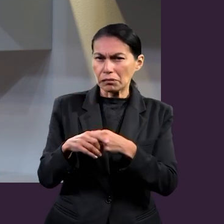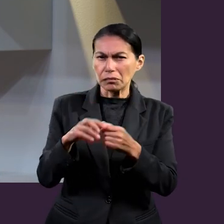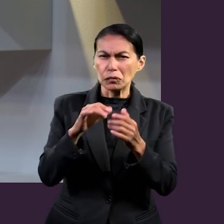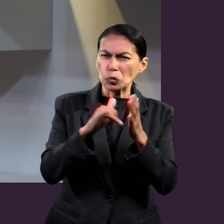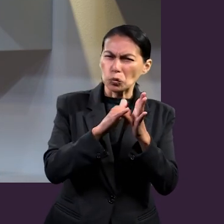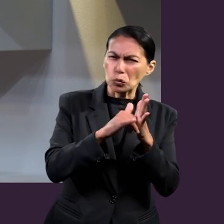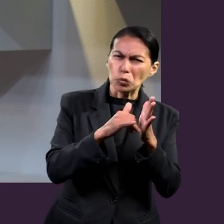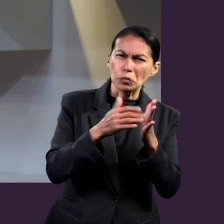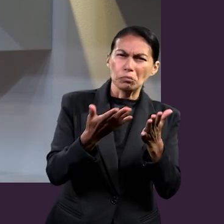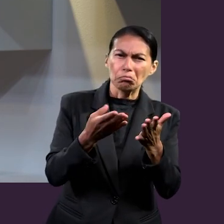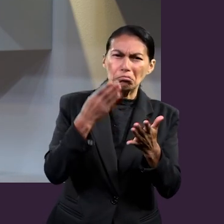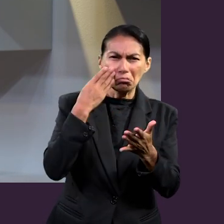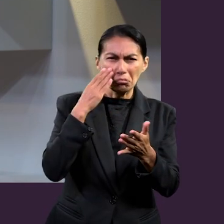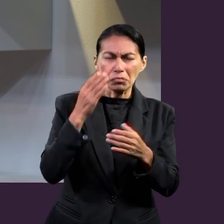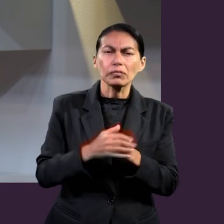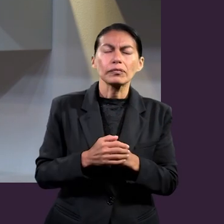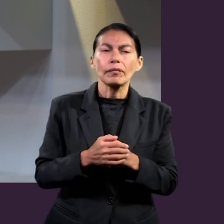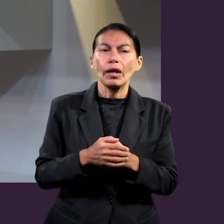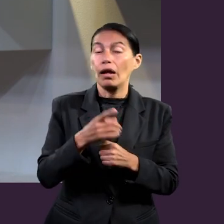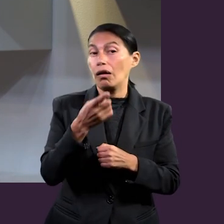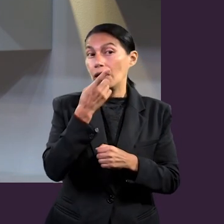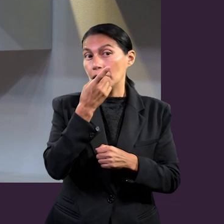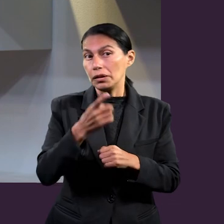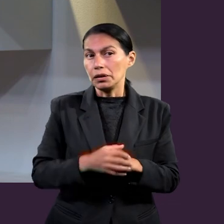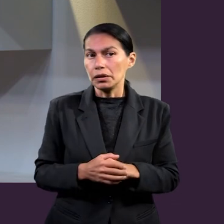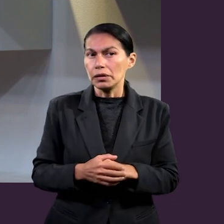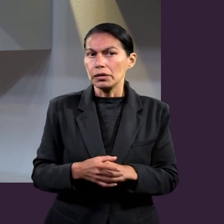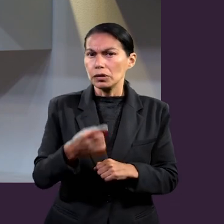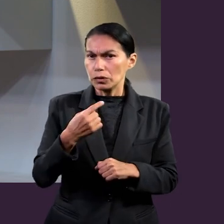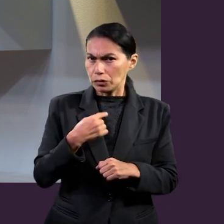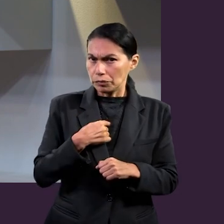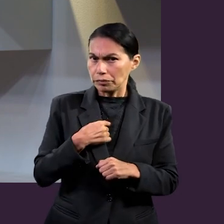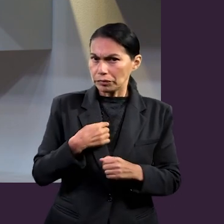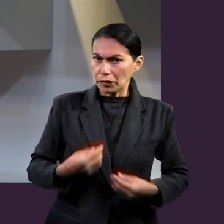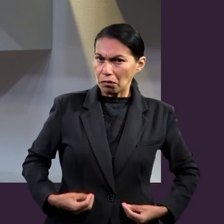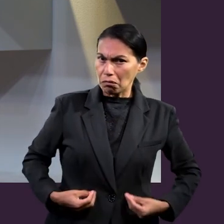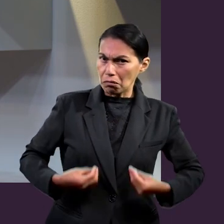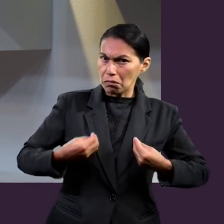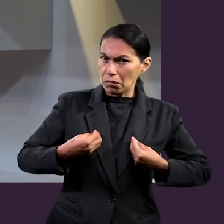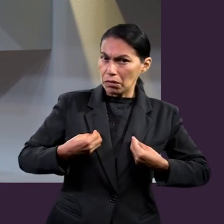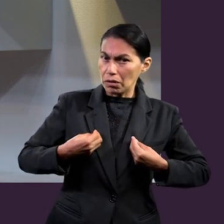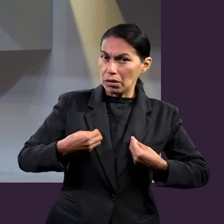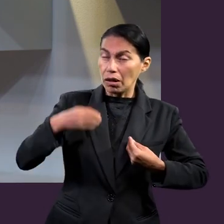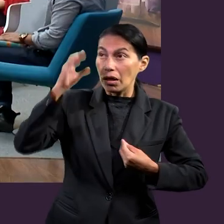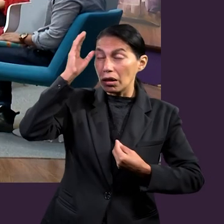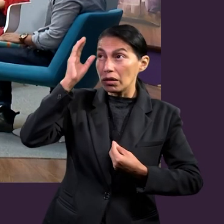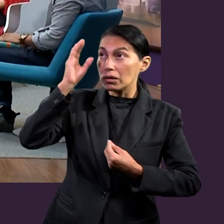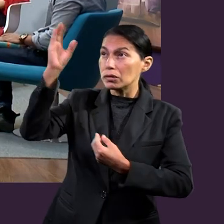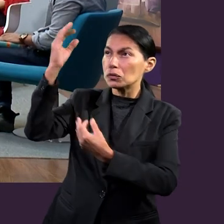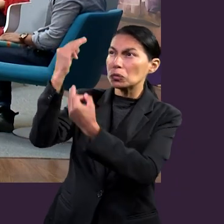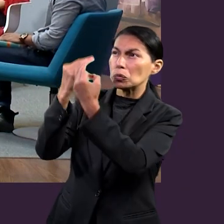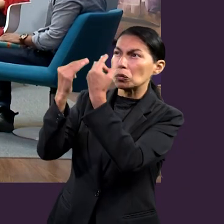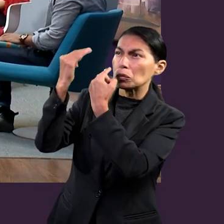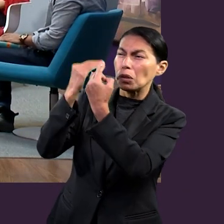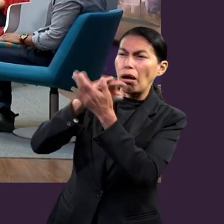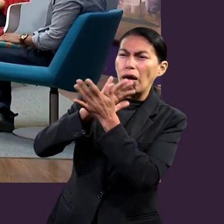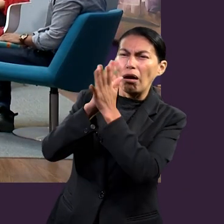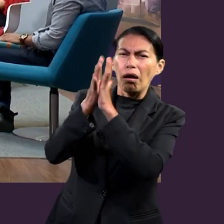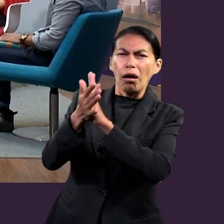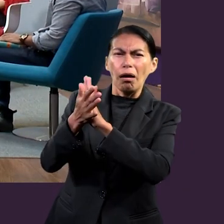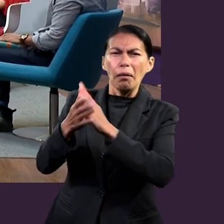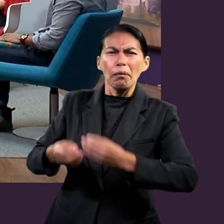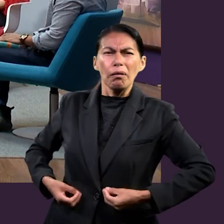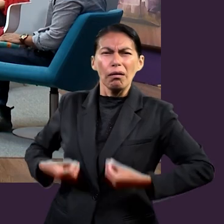hacer. Entonces, ¿cómo yo puedo vivir una vida modelada por Cristo? ¿Qué les